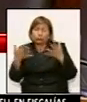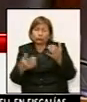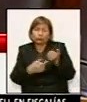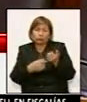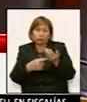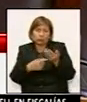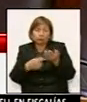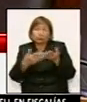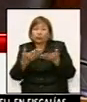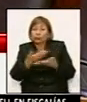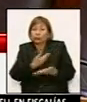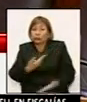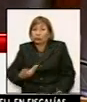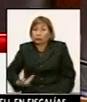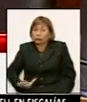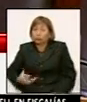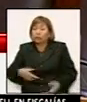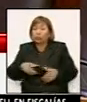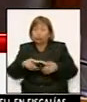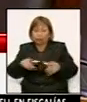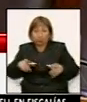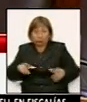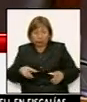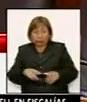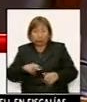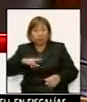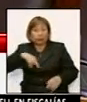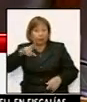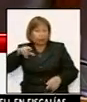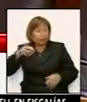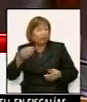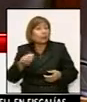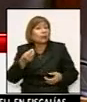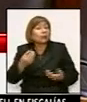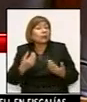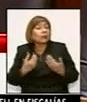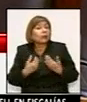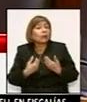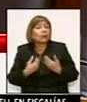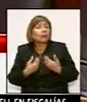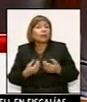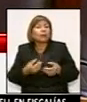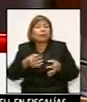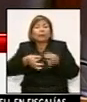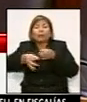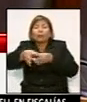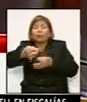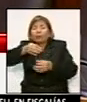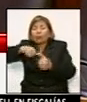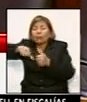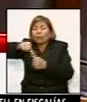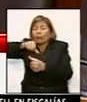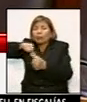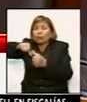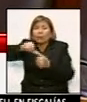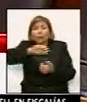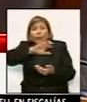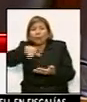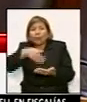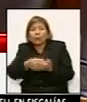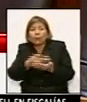también los gobiernos locales y los gobiernos regionales, porque tenemos que interactuar con las políticas públicas